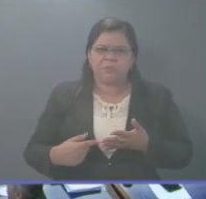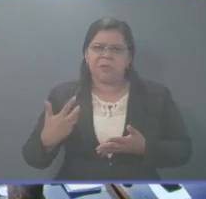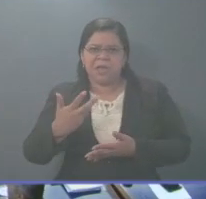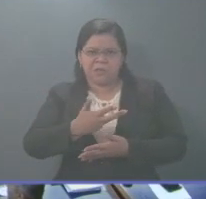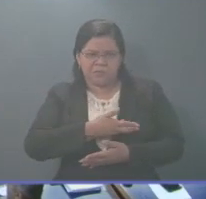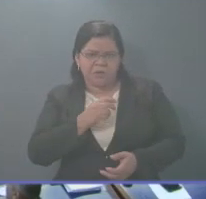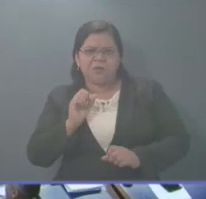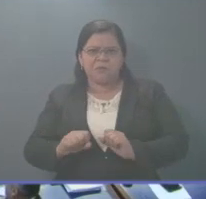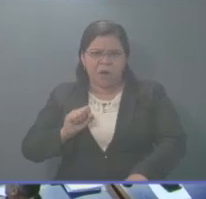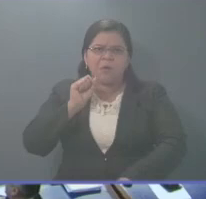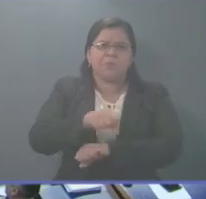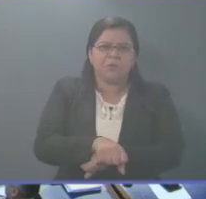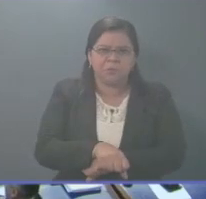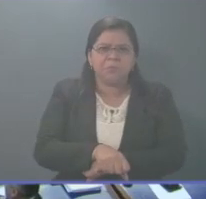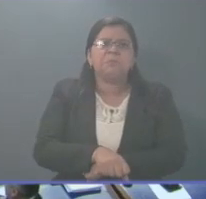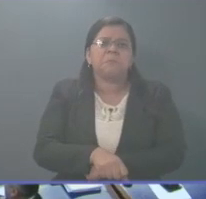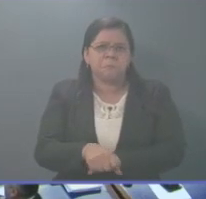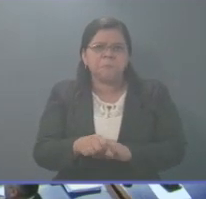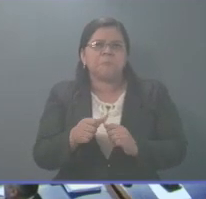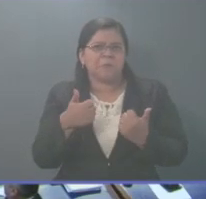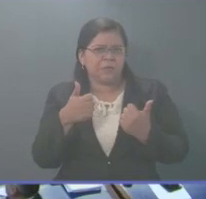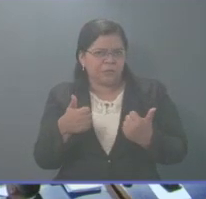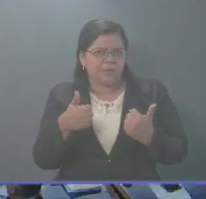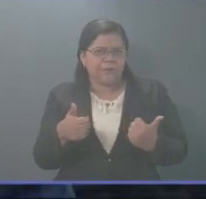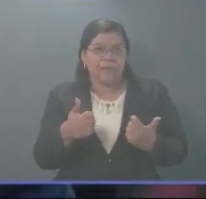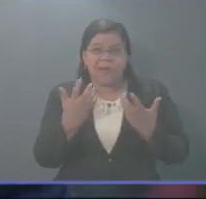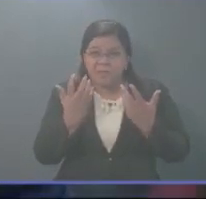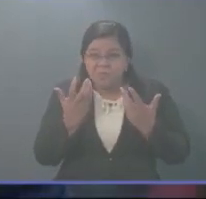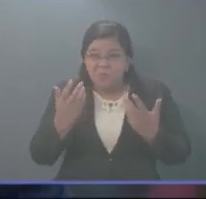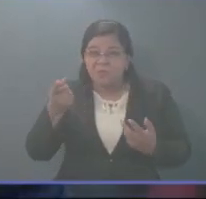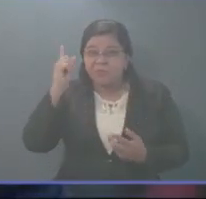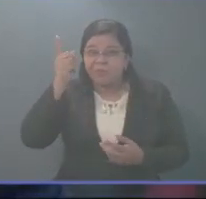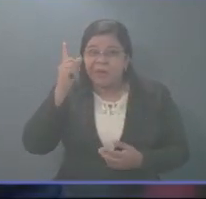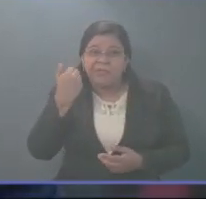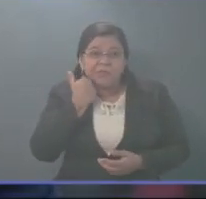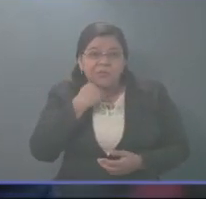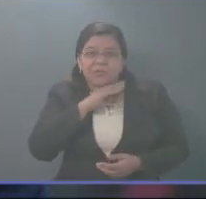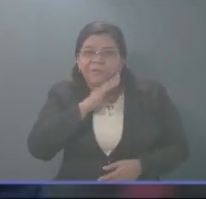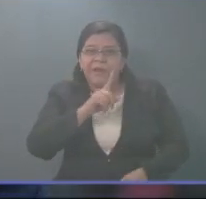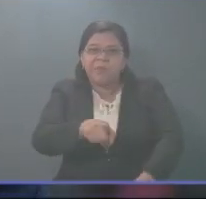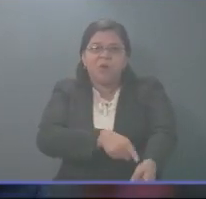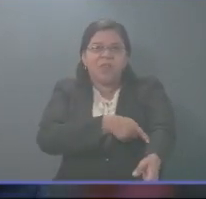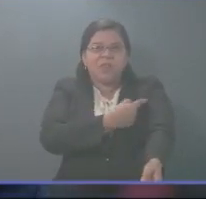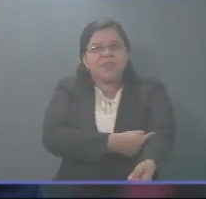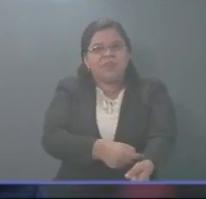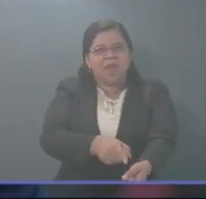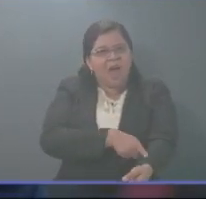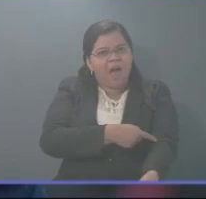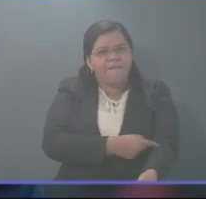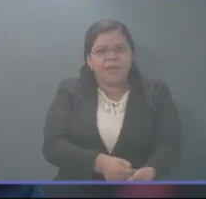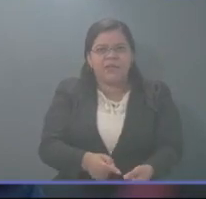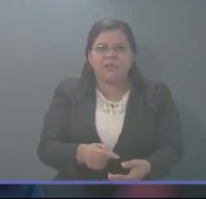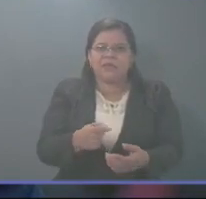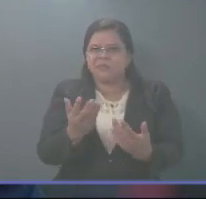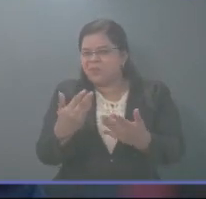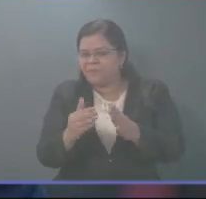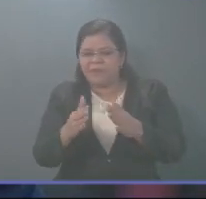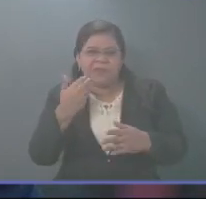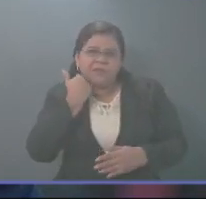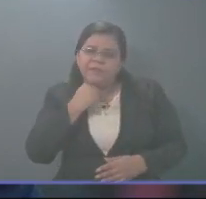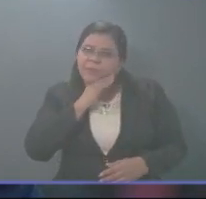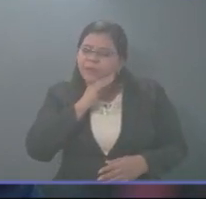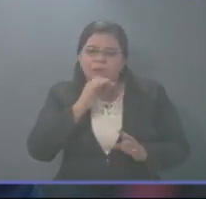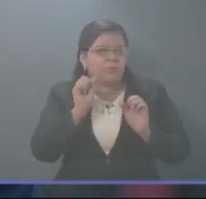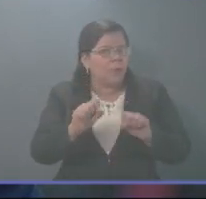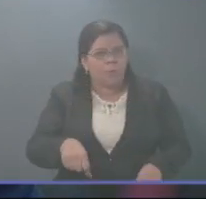maestros, muchos con diabetes y con muchas enfermedades, ya no pueden rendir en el aula lo que